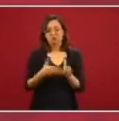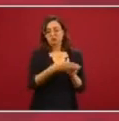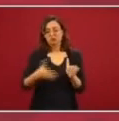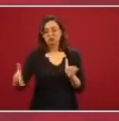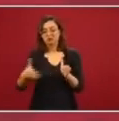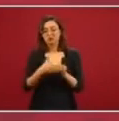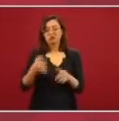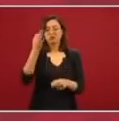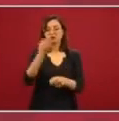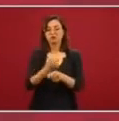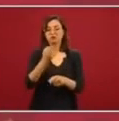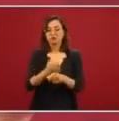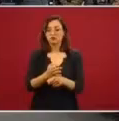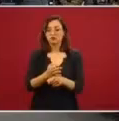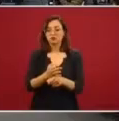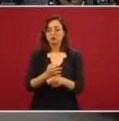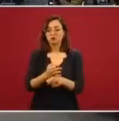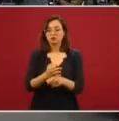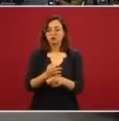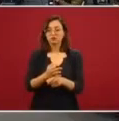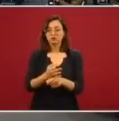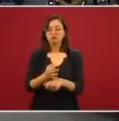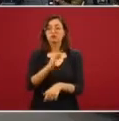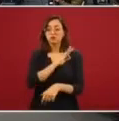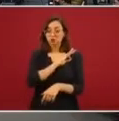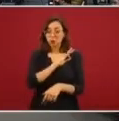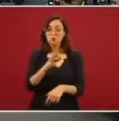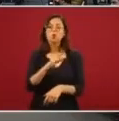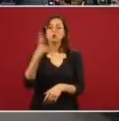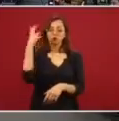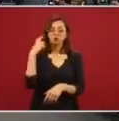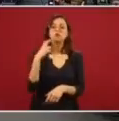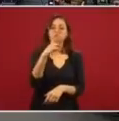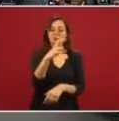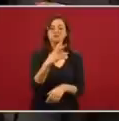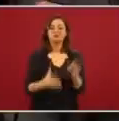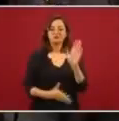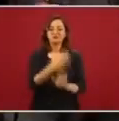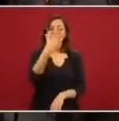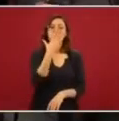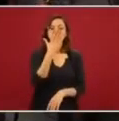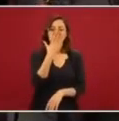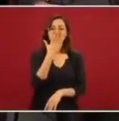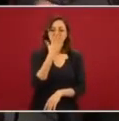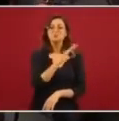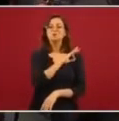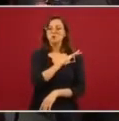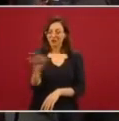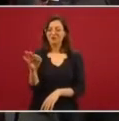fase en la que puedo y a sonora bueno este